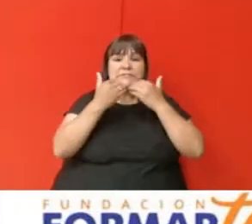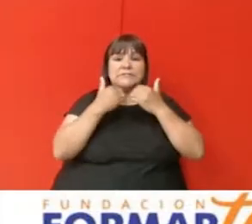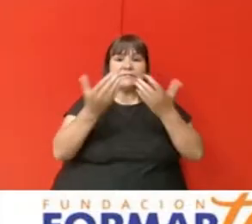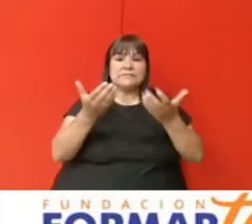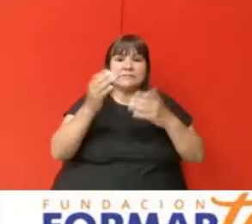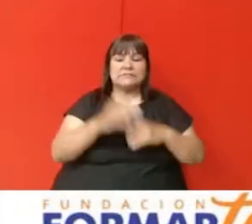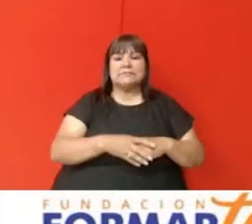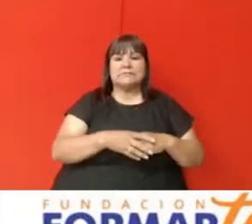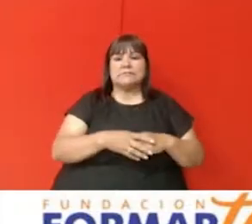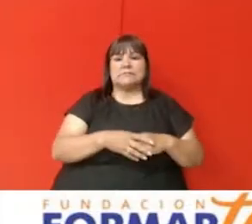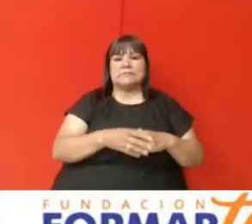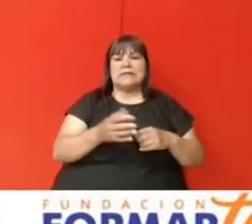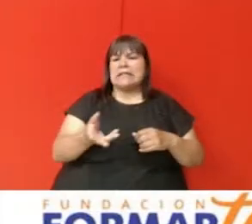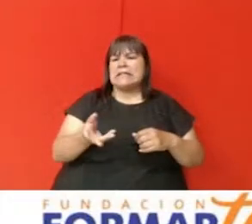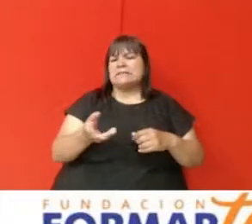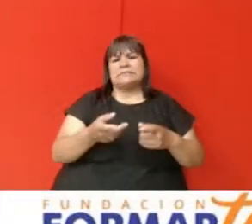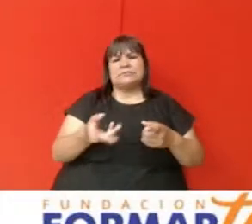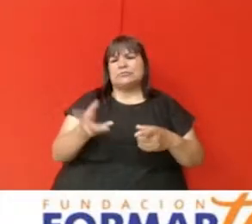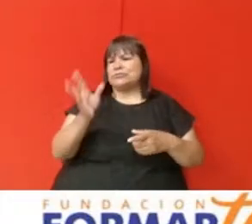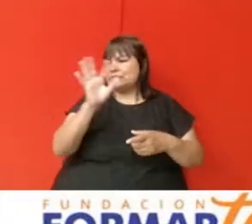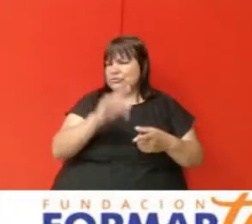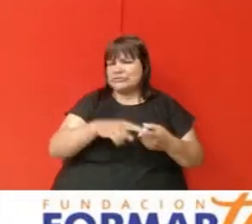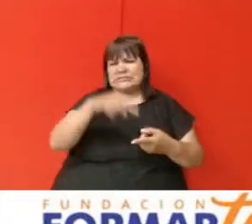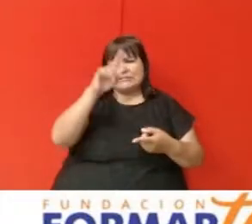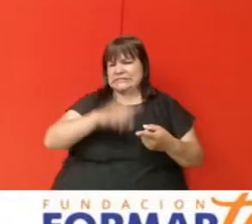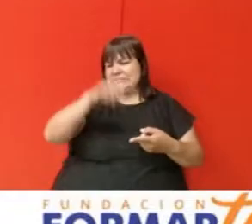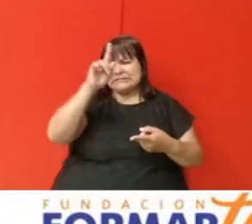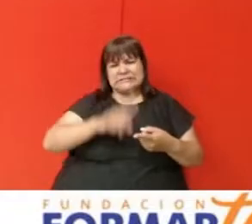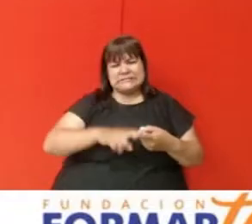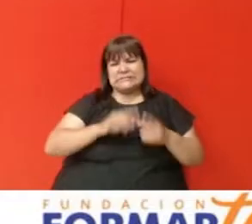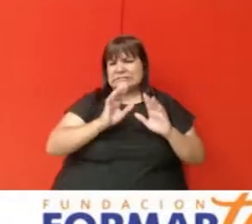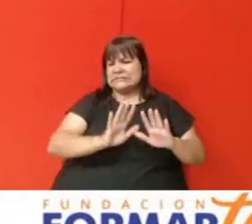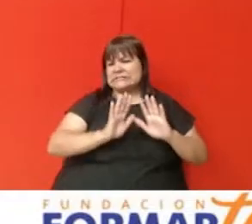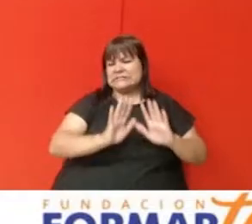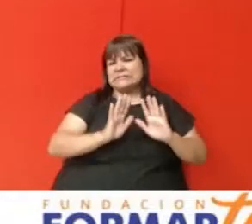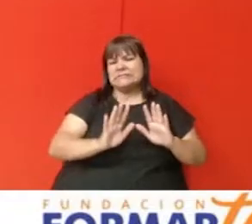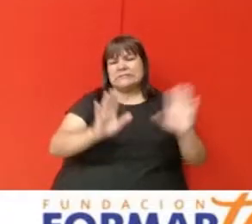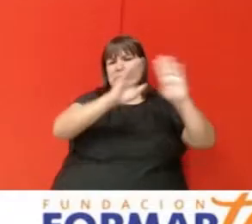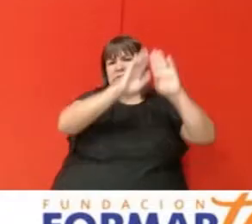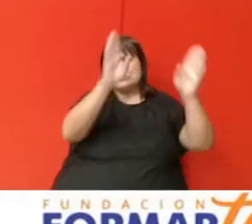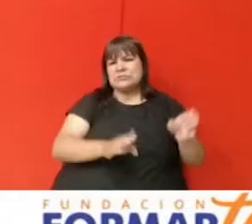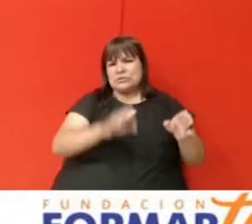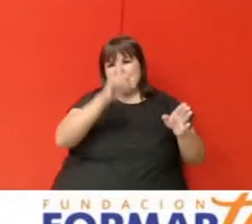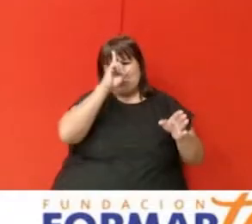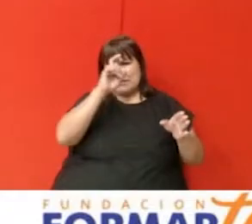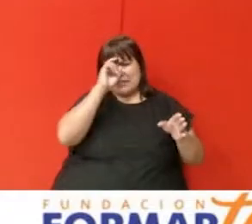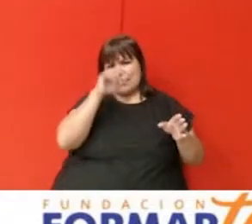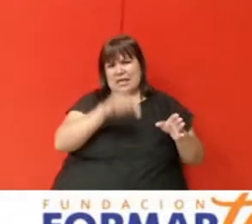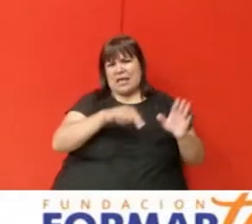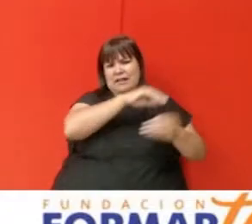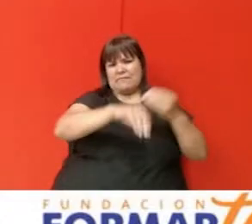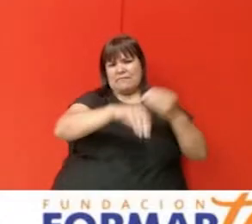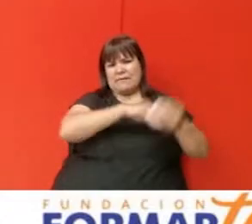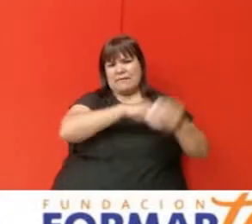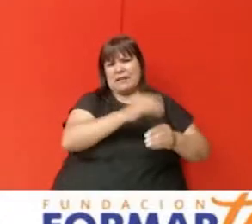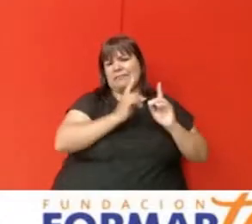los hospitales sin ningún tipo de asistencia, sin ningún tipo de contingencia, así que eso es evitable en